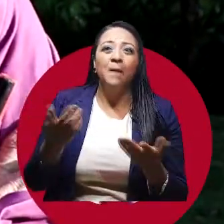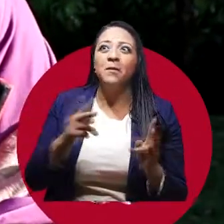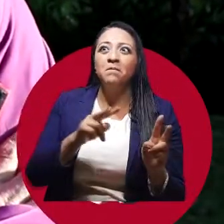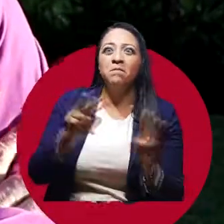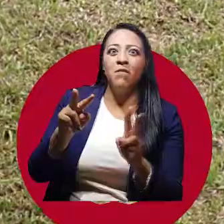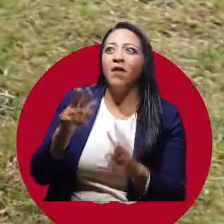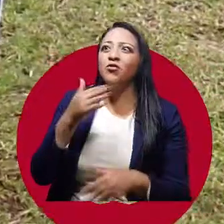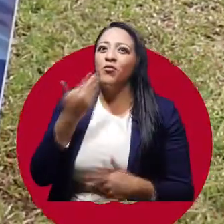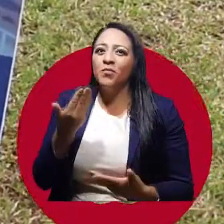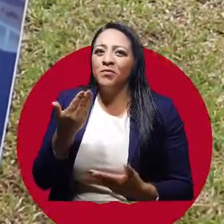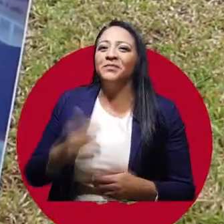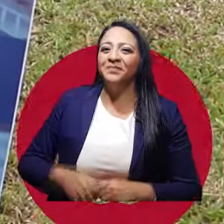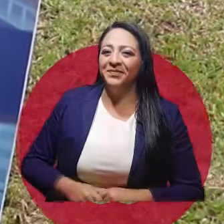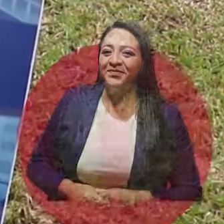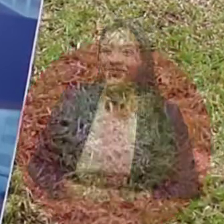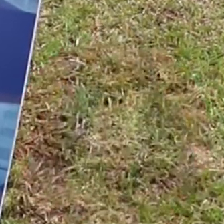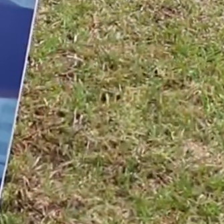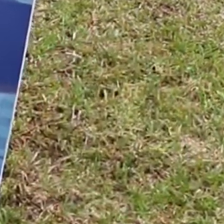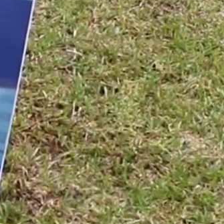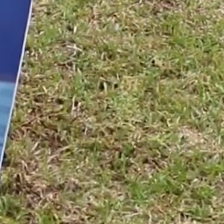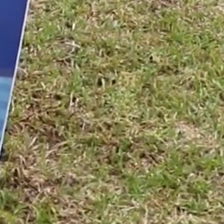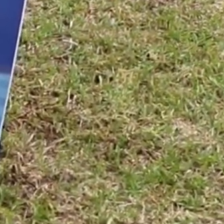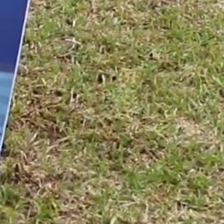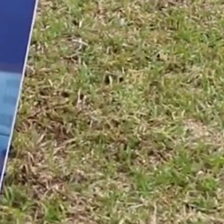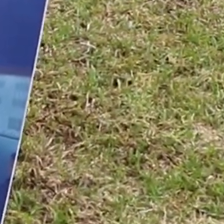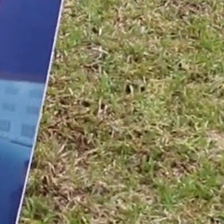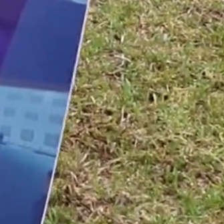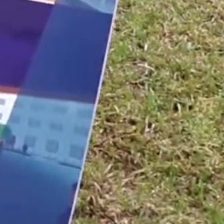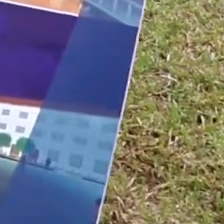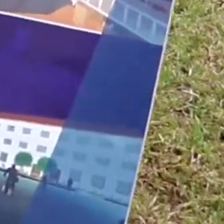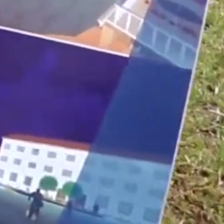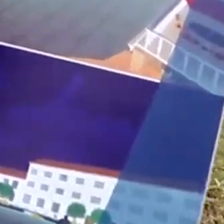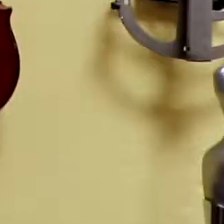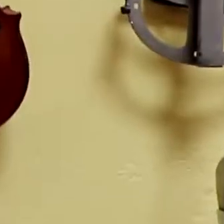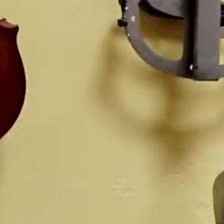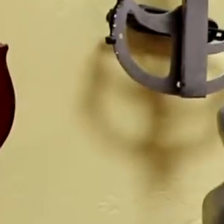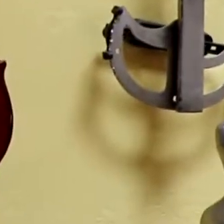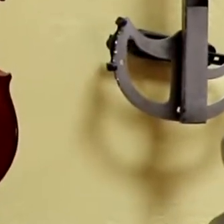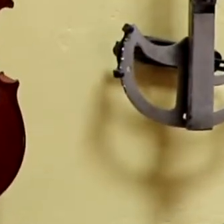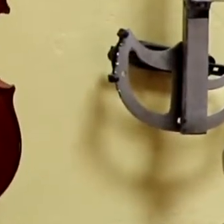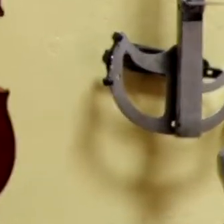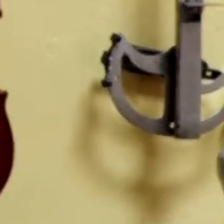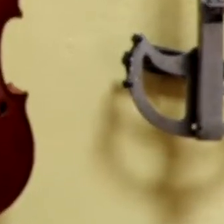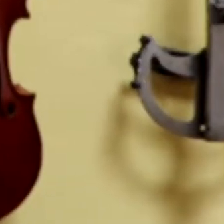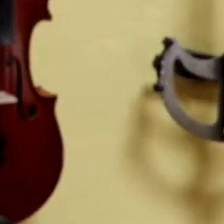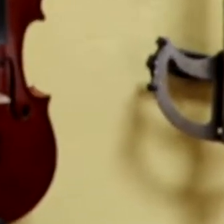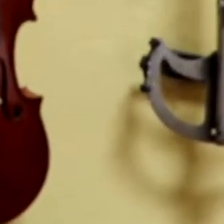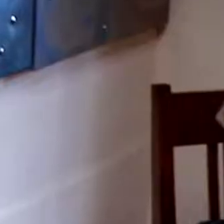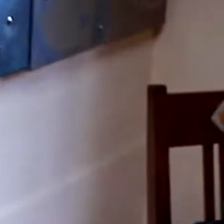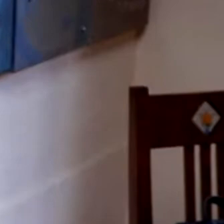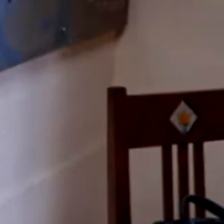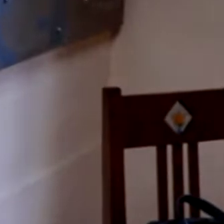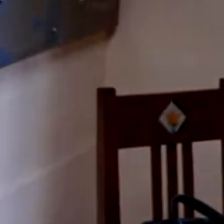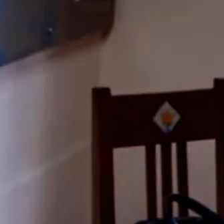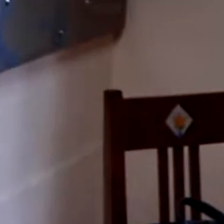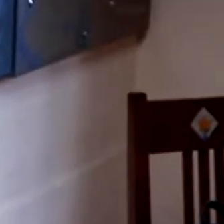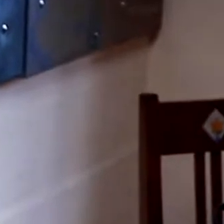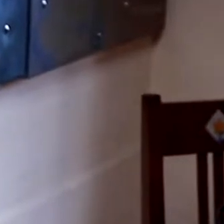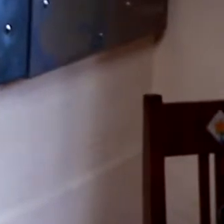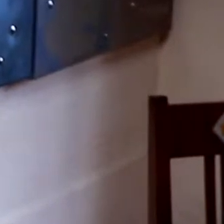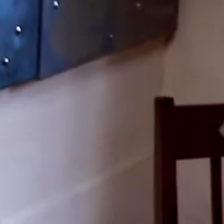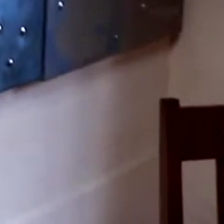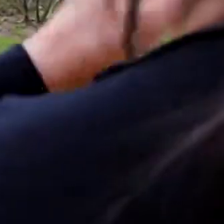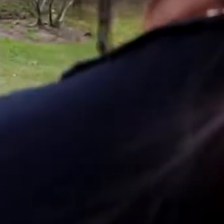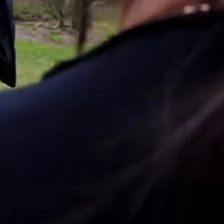a quedar. Otavalopa Plaza Cívica Intercultural Pirurrey Kunata Katichinajun. Otavalota Pusha Kunaka Yangya Kamayu